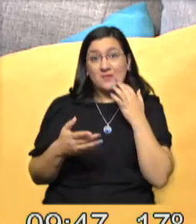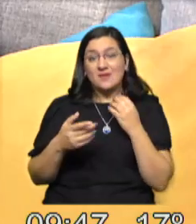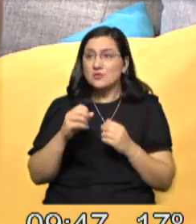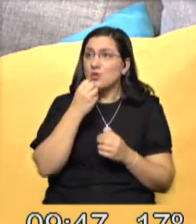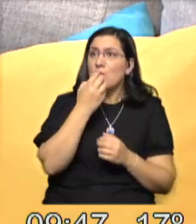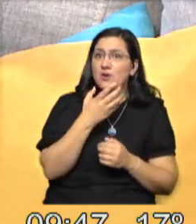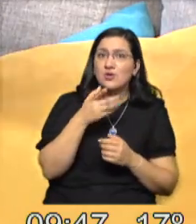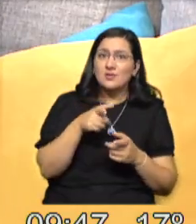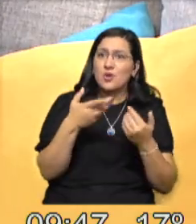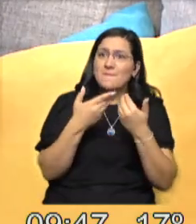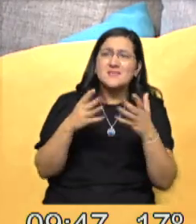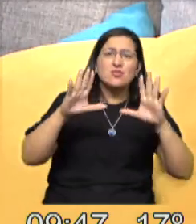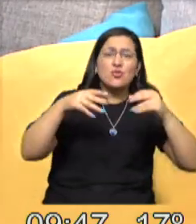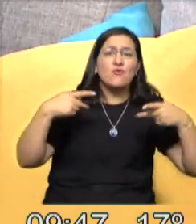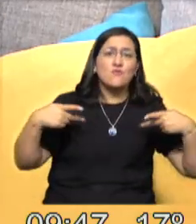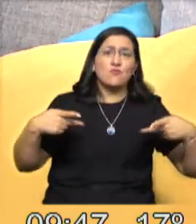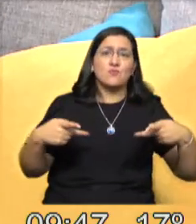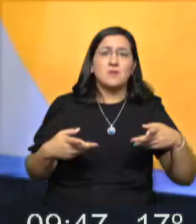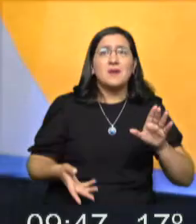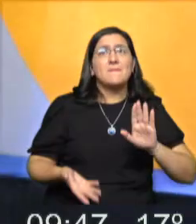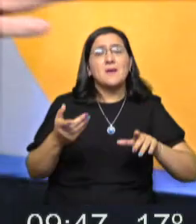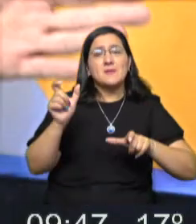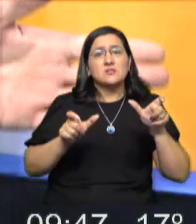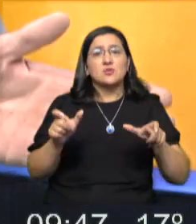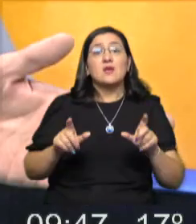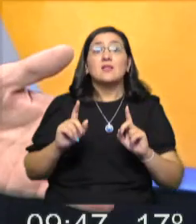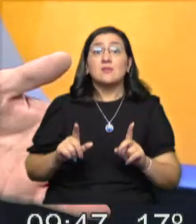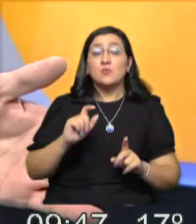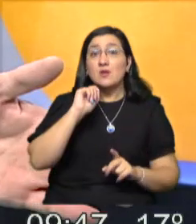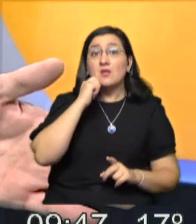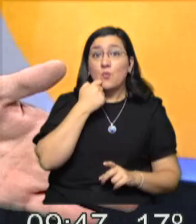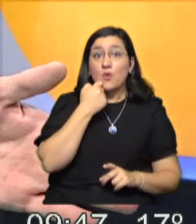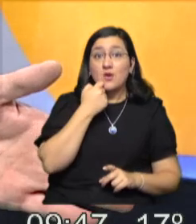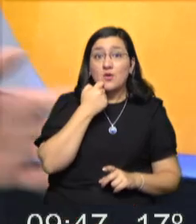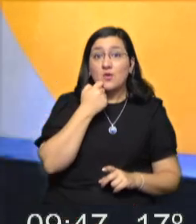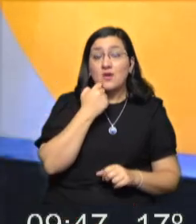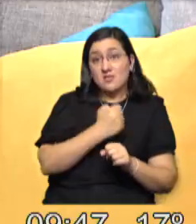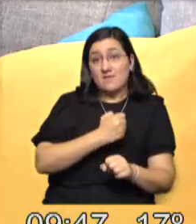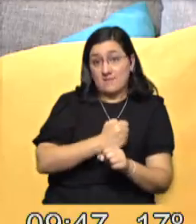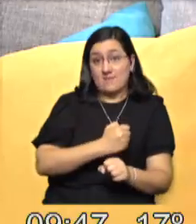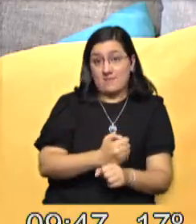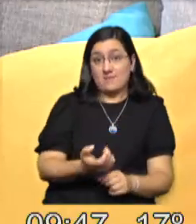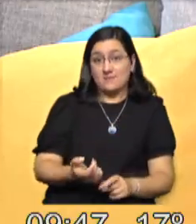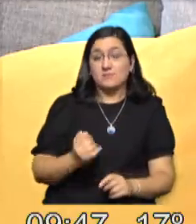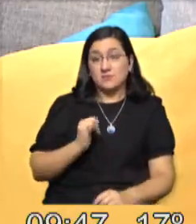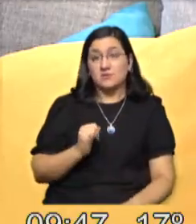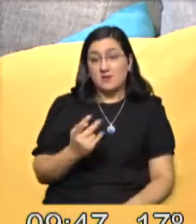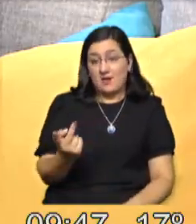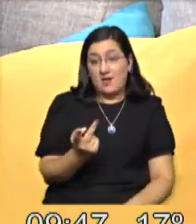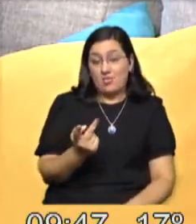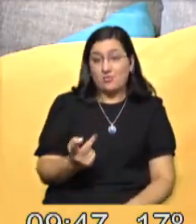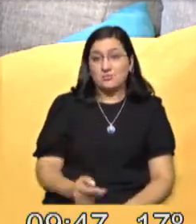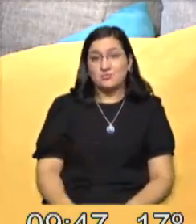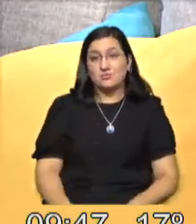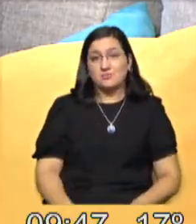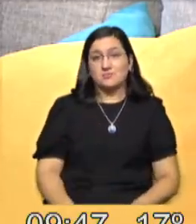que esto se instaure en todo el fútbol y que sea cada vez para más también gente. También hubiera cuajado perfectamente en emprendedores. También. Totalmente. En el espacio de emprendedores.